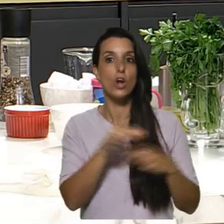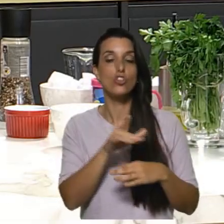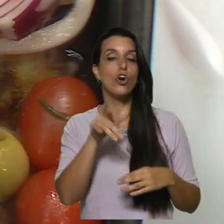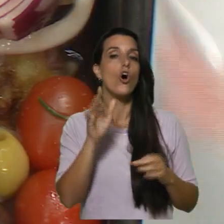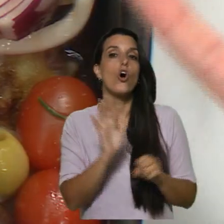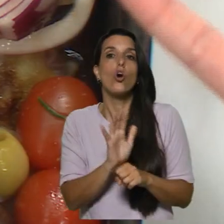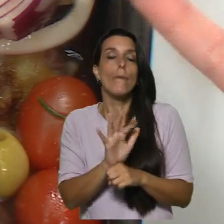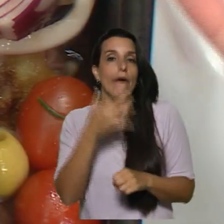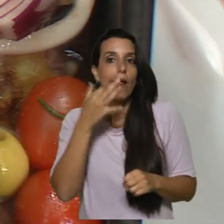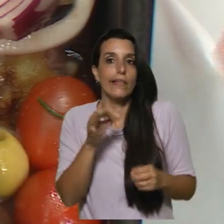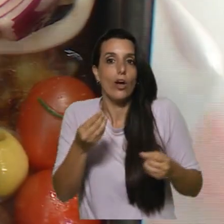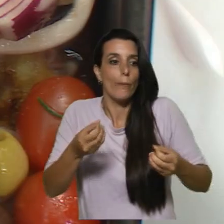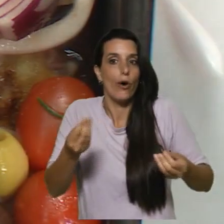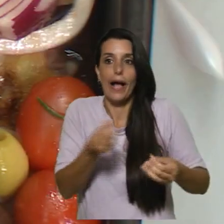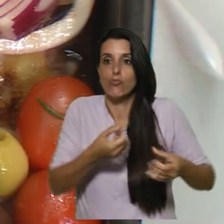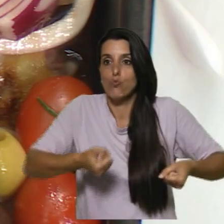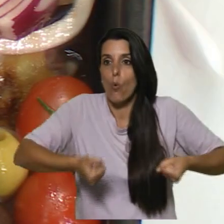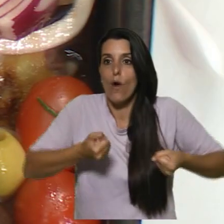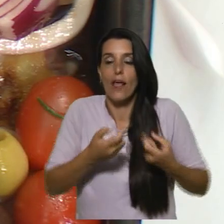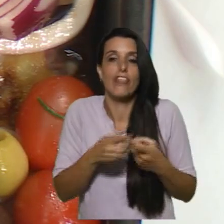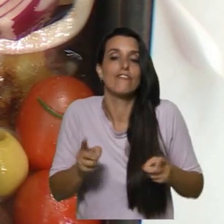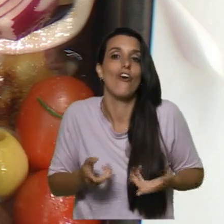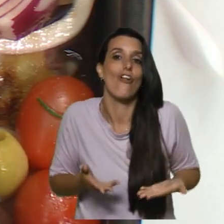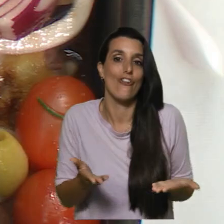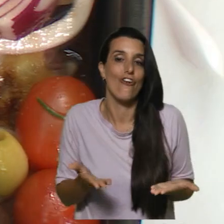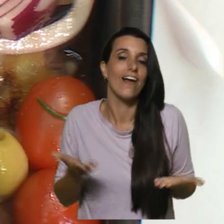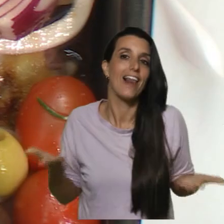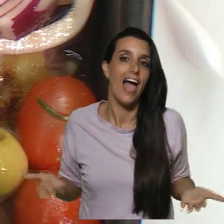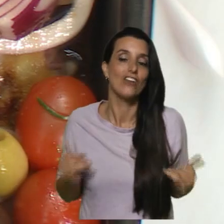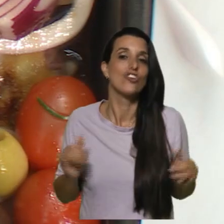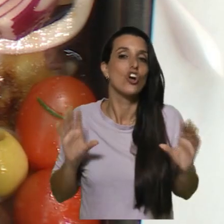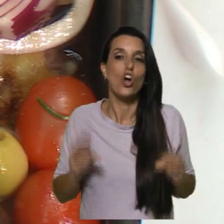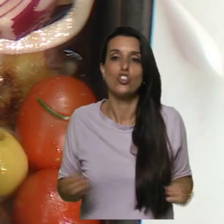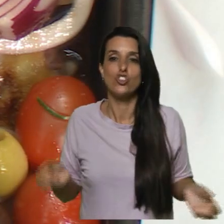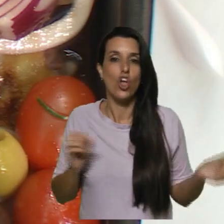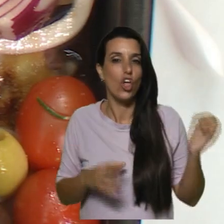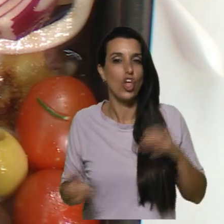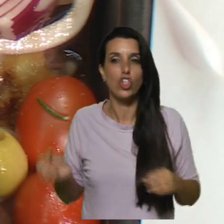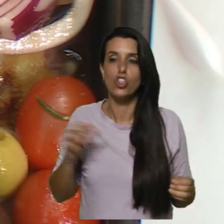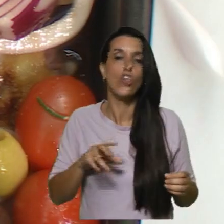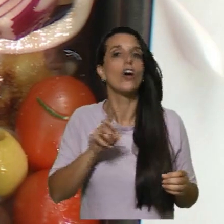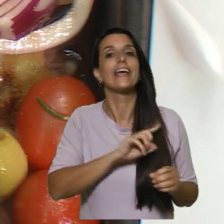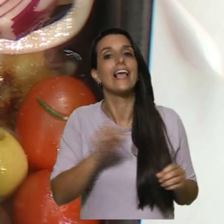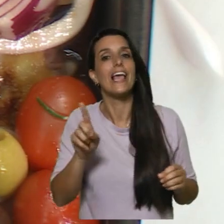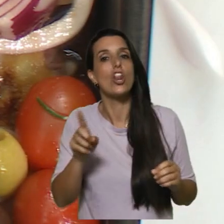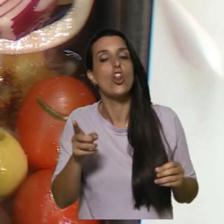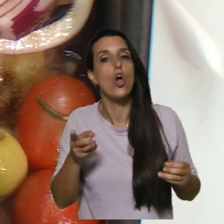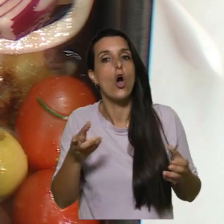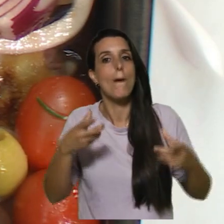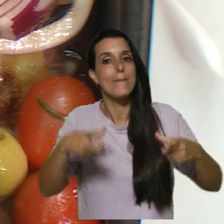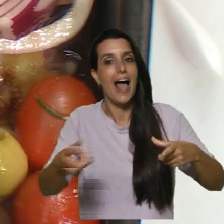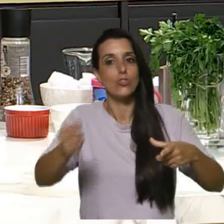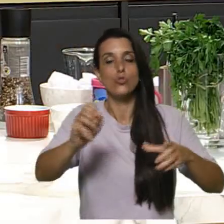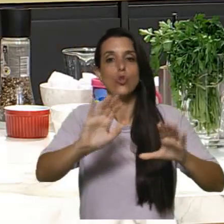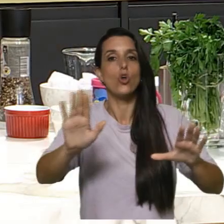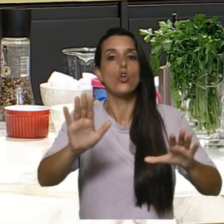como, en realidad es como si fuera una cazuela, prácticamente, con la diferencia que va al horno. Exacto. Con todo que no es servido. ¿Cómo? Que no es servido. No es servido, no. Te